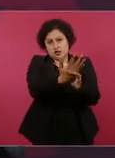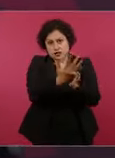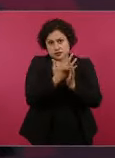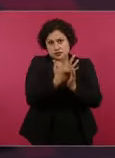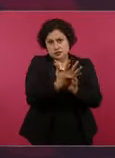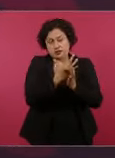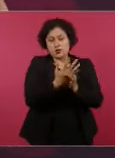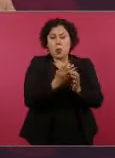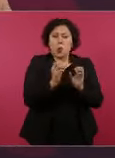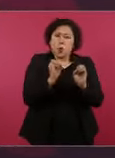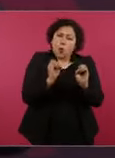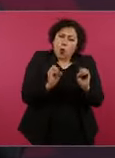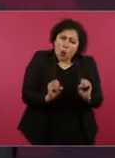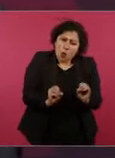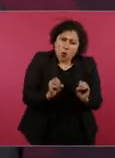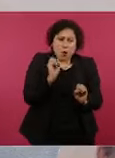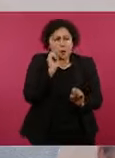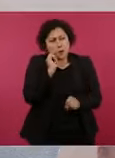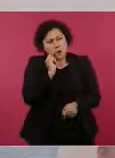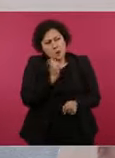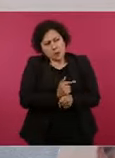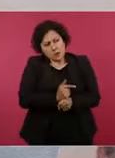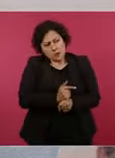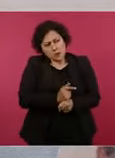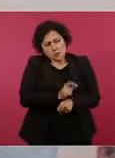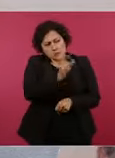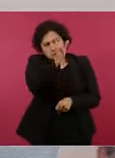o han tenido una actitud